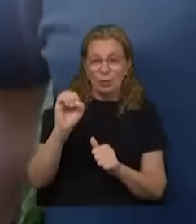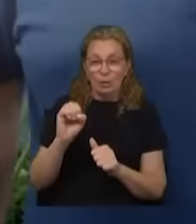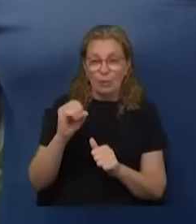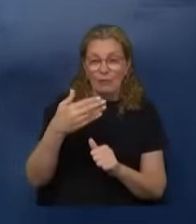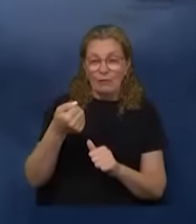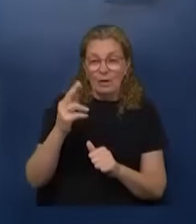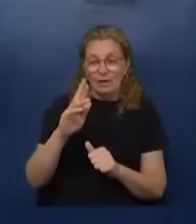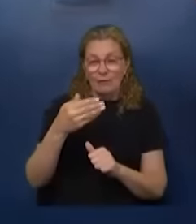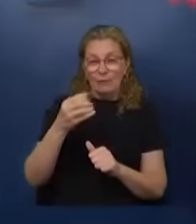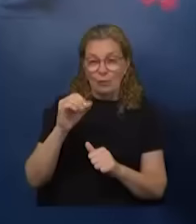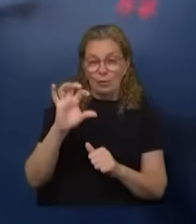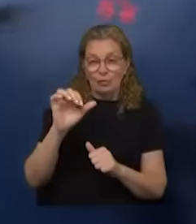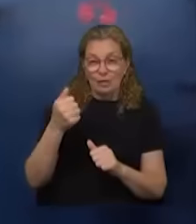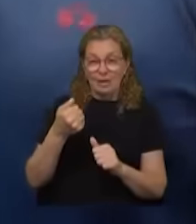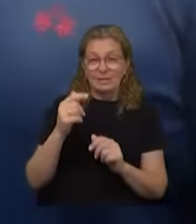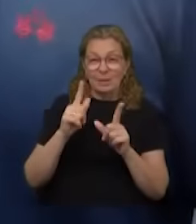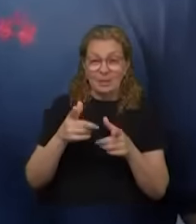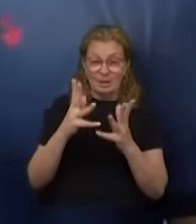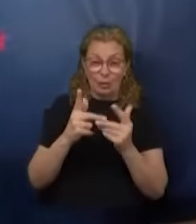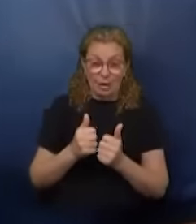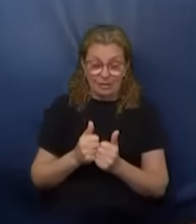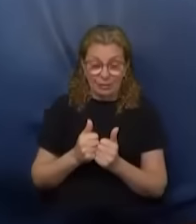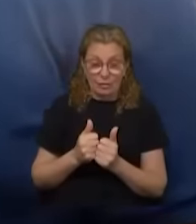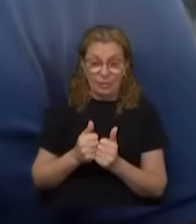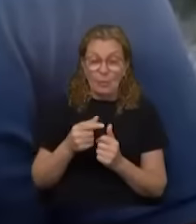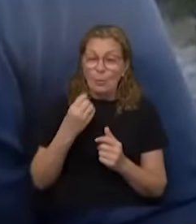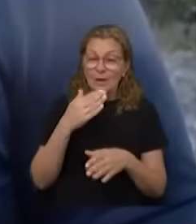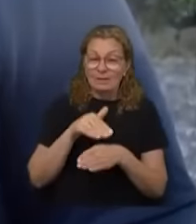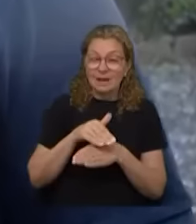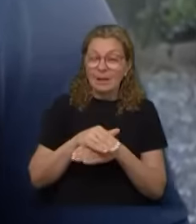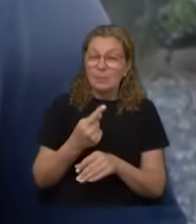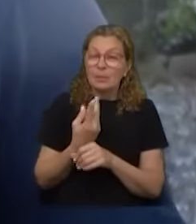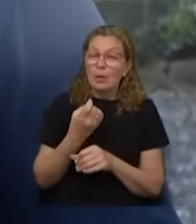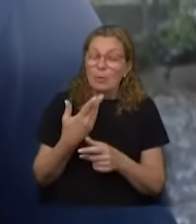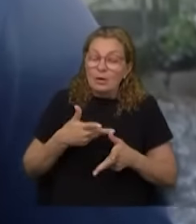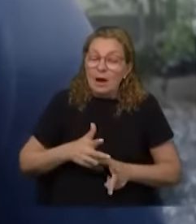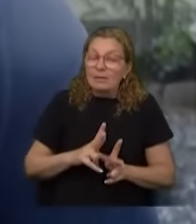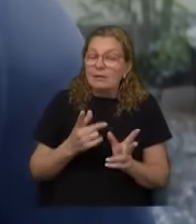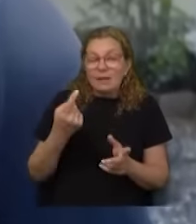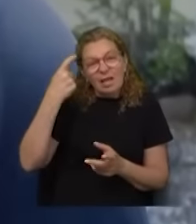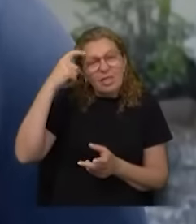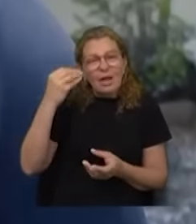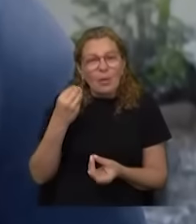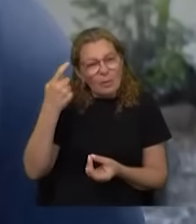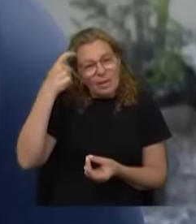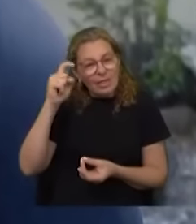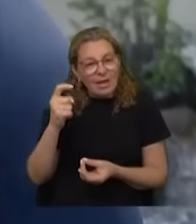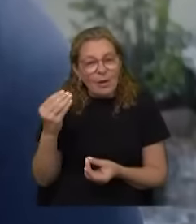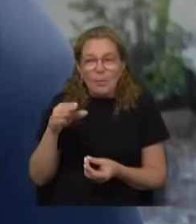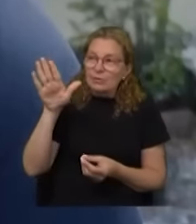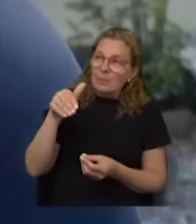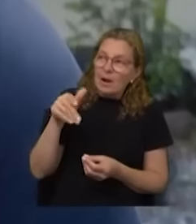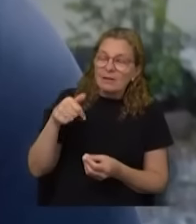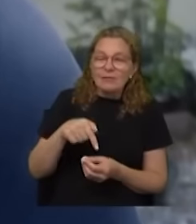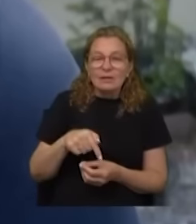también en parte de la de la Organización de de esta actividad Claudio Buenas tardes En primer lugar Cómo nace esta esta idea esta convocatoria que se pliega a un